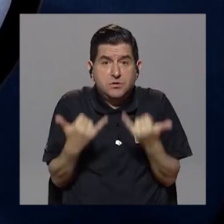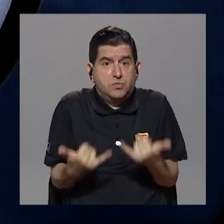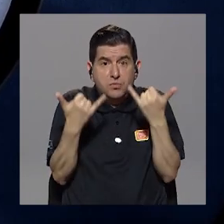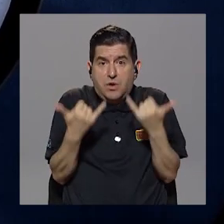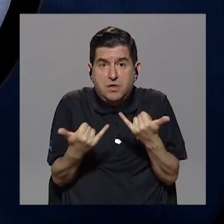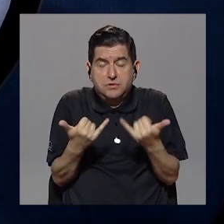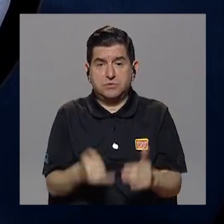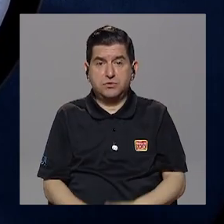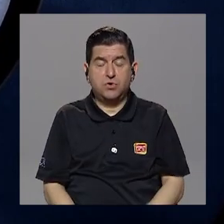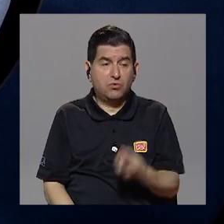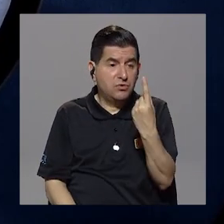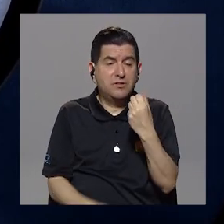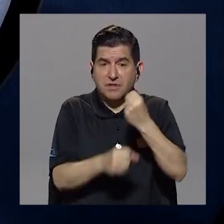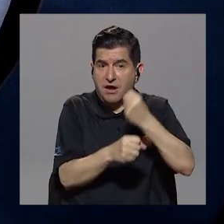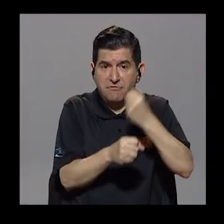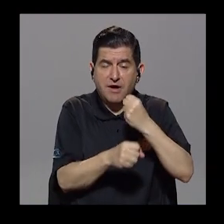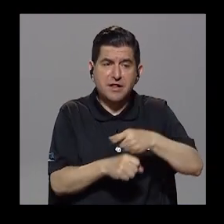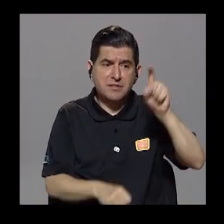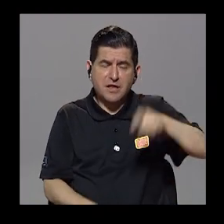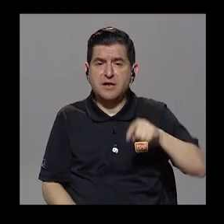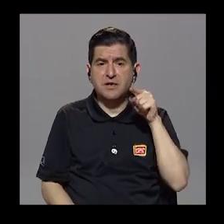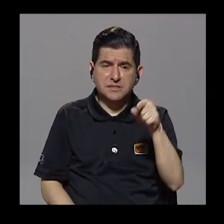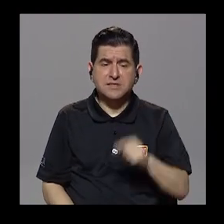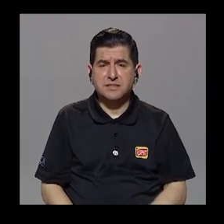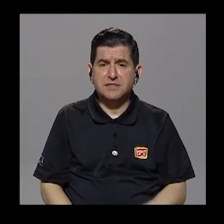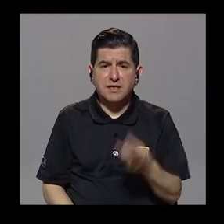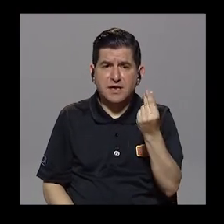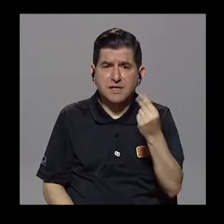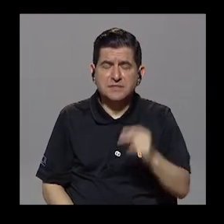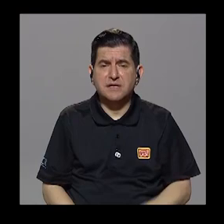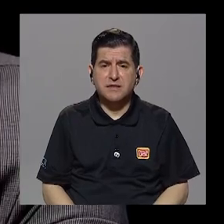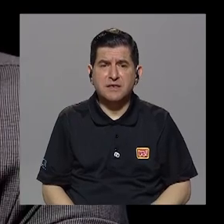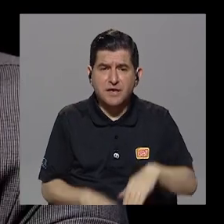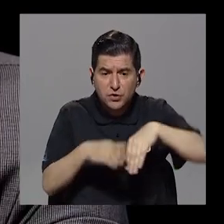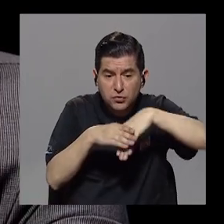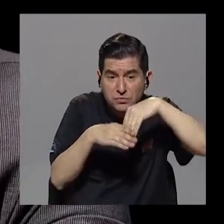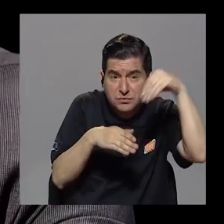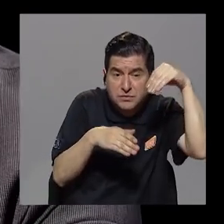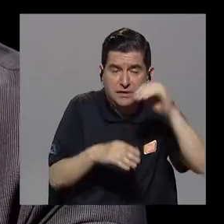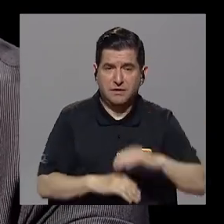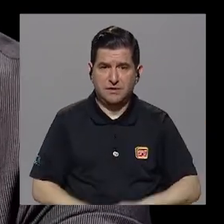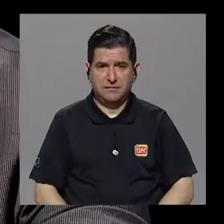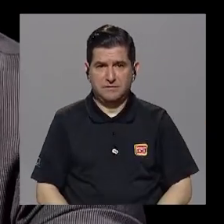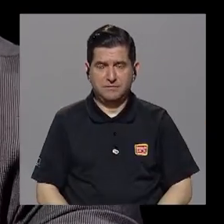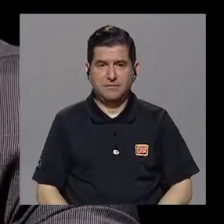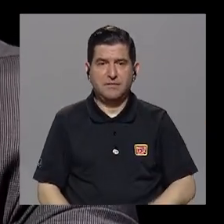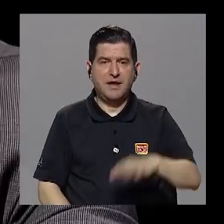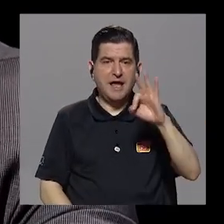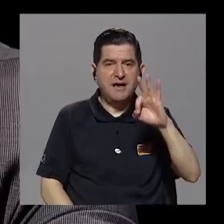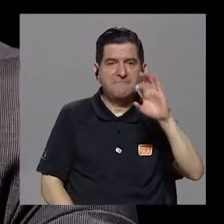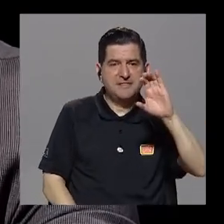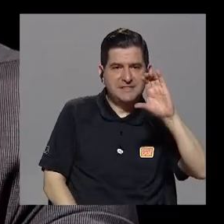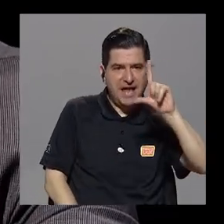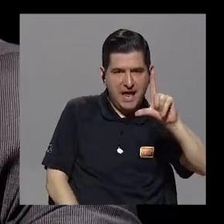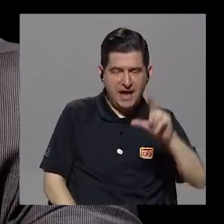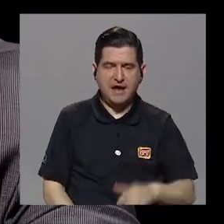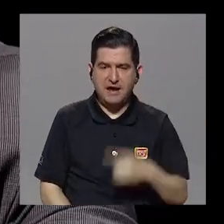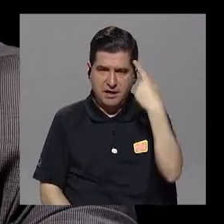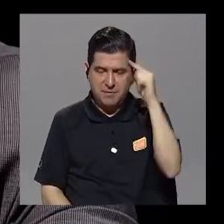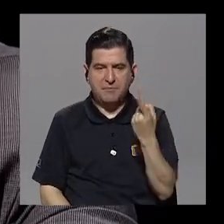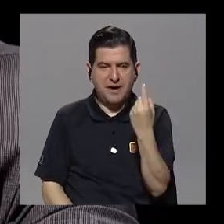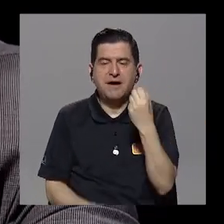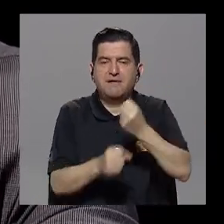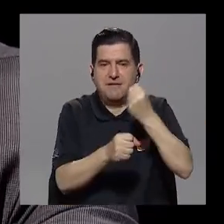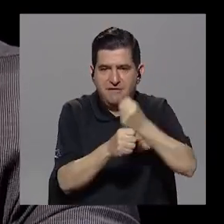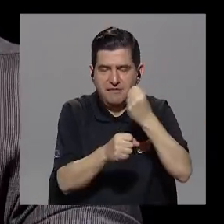que se está viviendo, inclusive de desempleo, uh-huh. necesita tocar ese fondo? Sí, a ver, el FCL es para